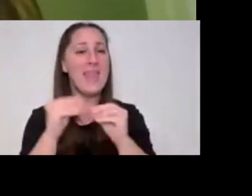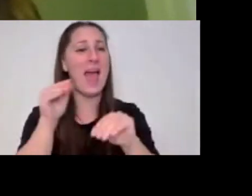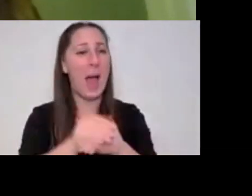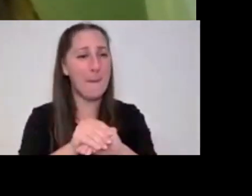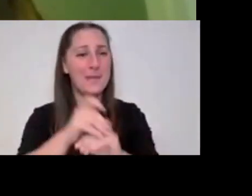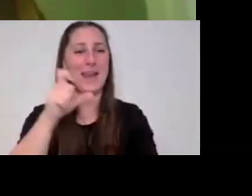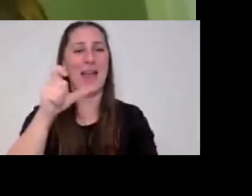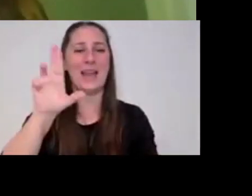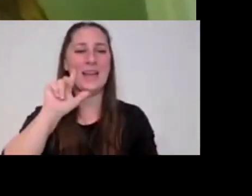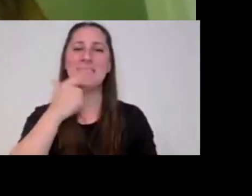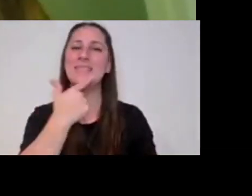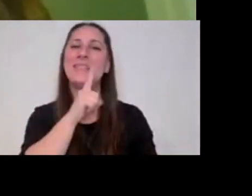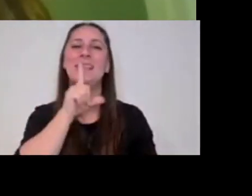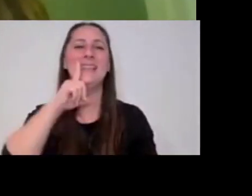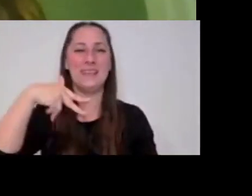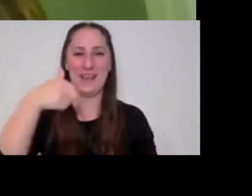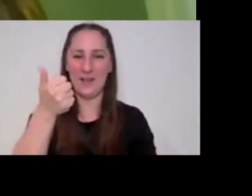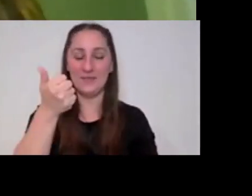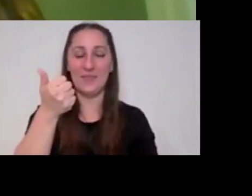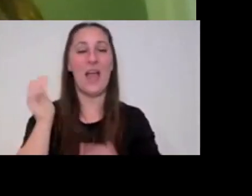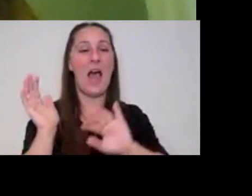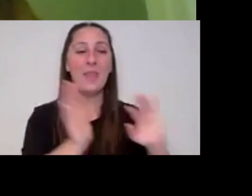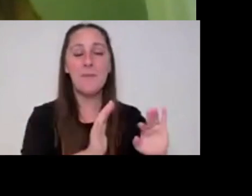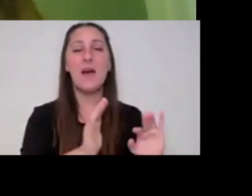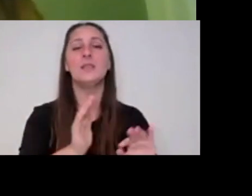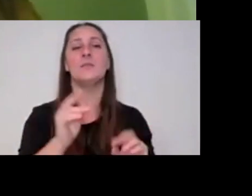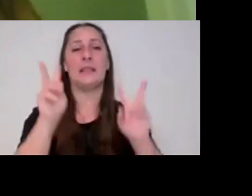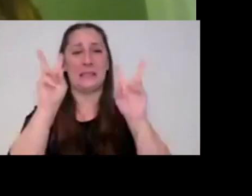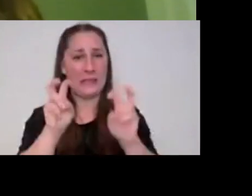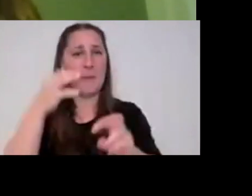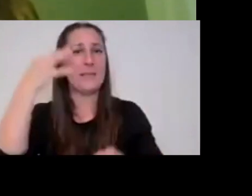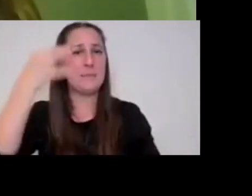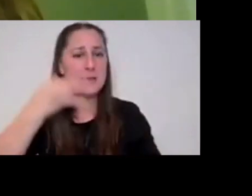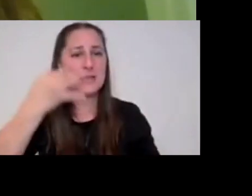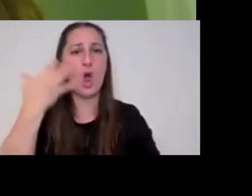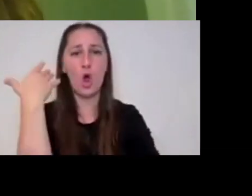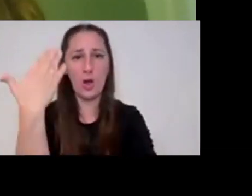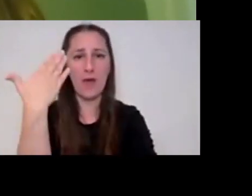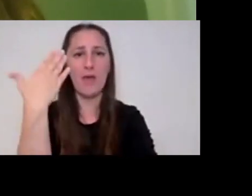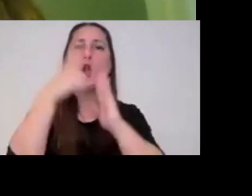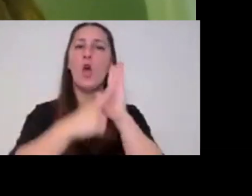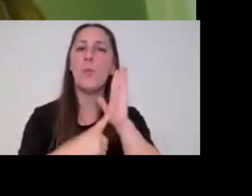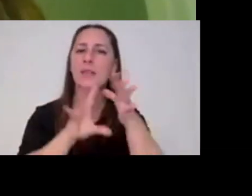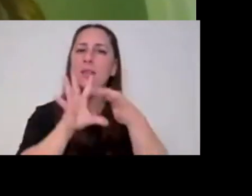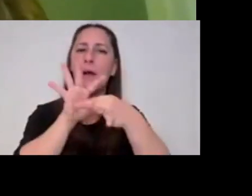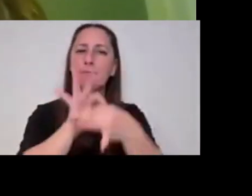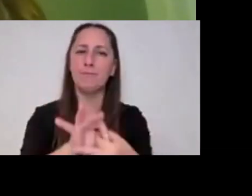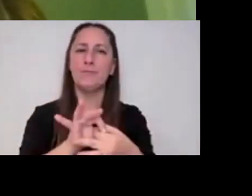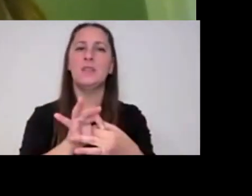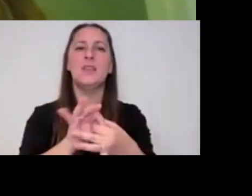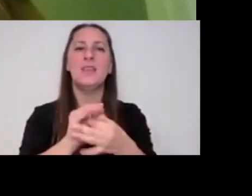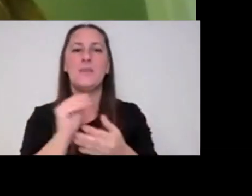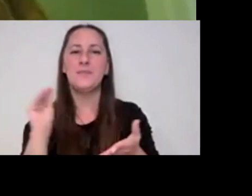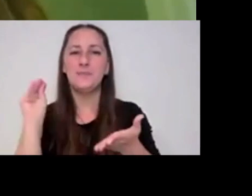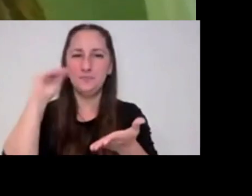Cristina Mancilla. Además, se desarrollará como tema especial de la jornada la normativa vinculada al incentivo a